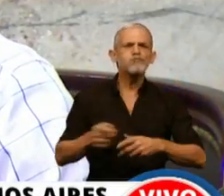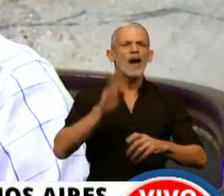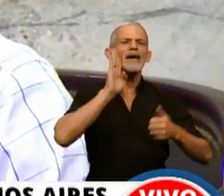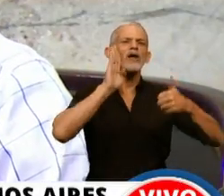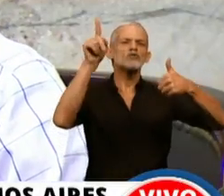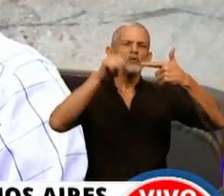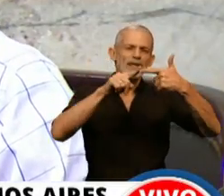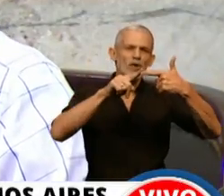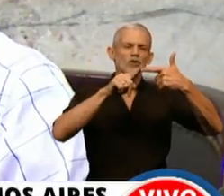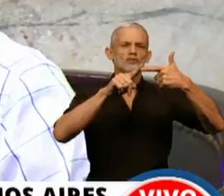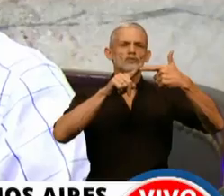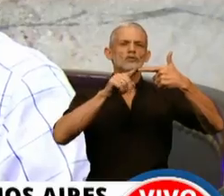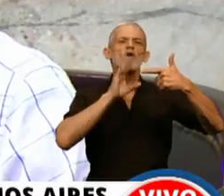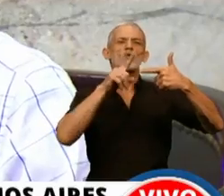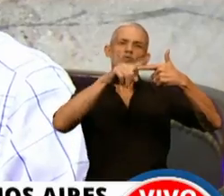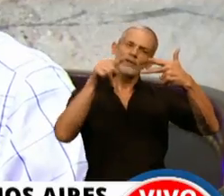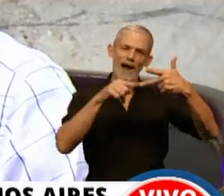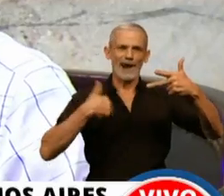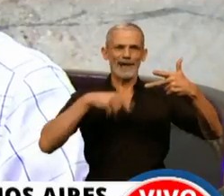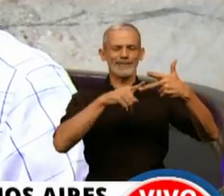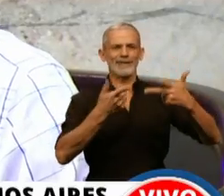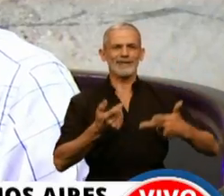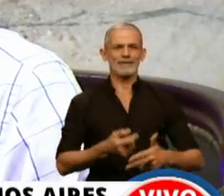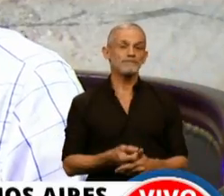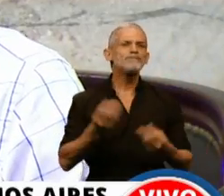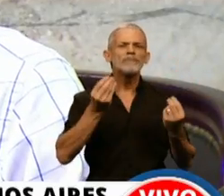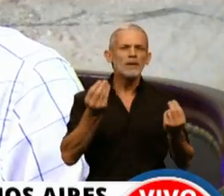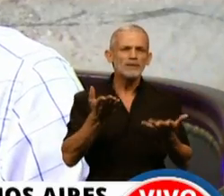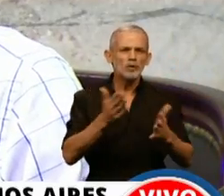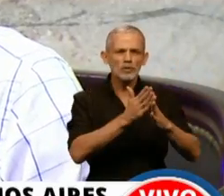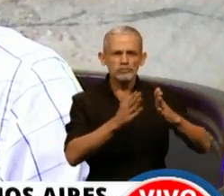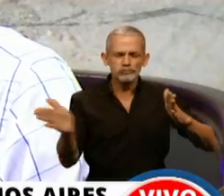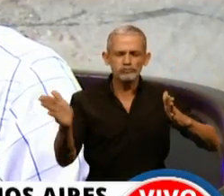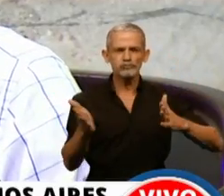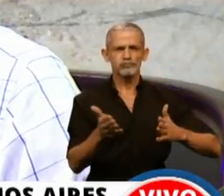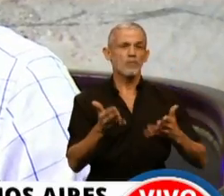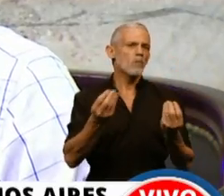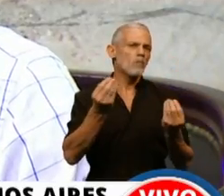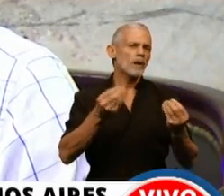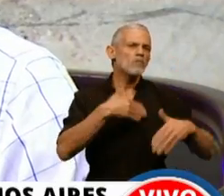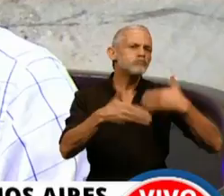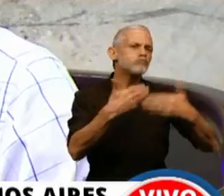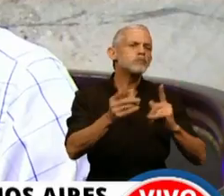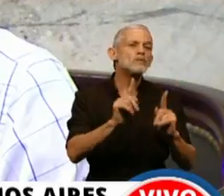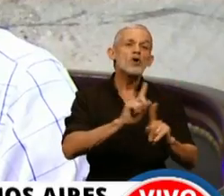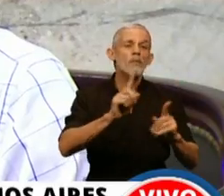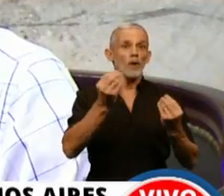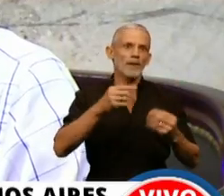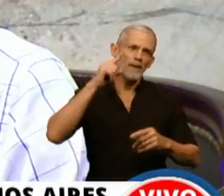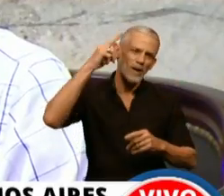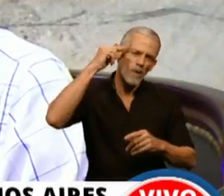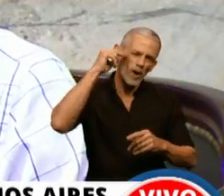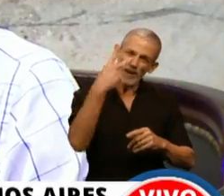eeuu leonor soviética que pasó porque no se siguió en ese sendero porque en mil